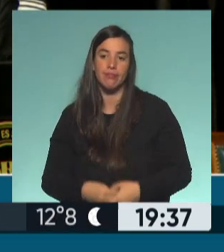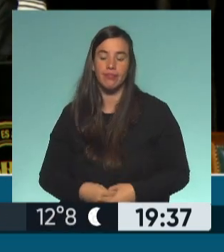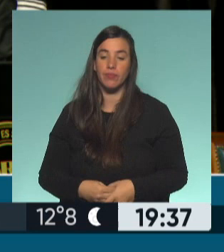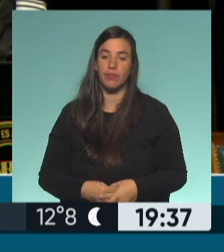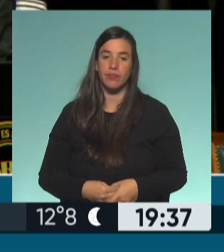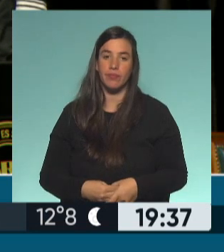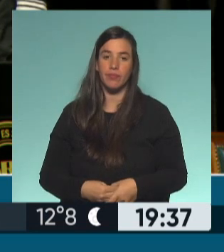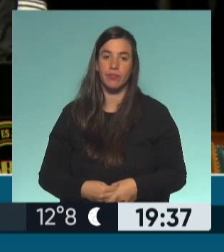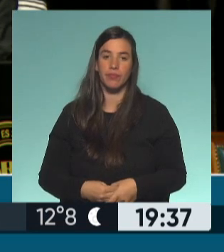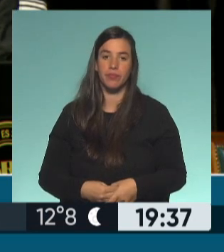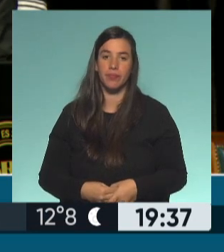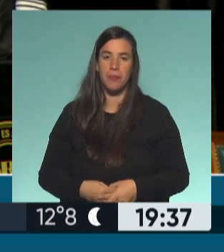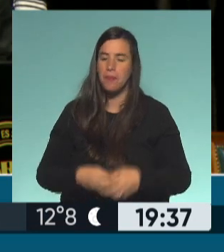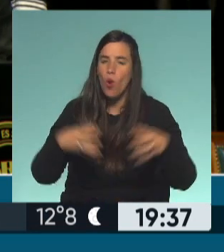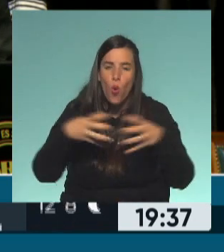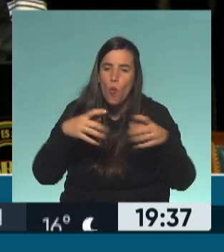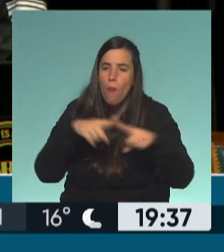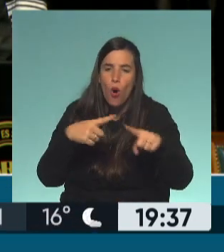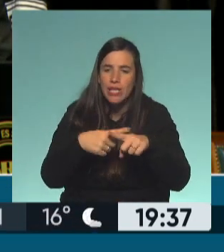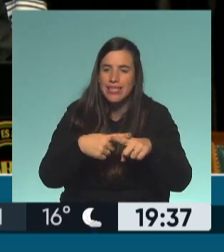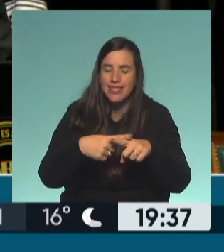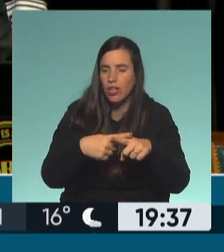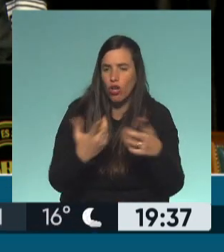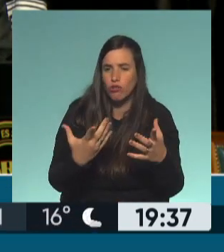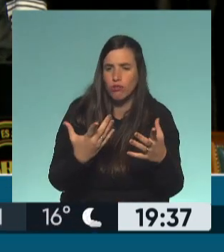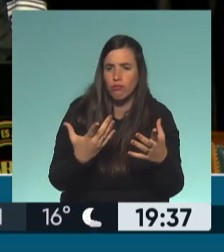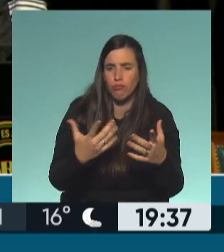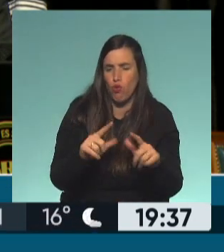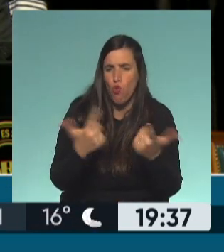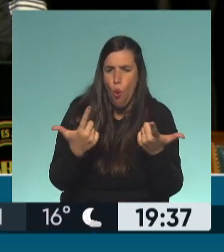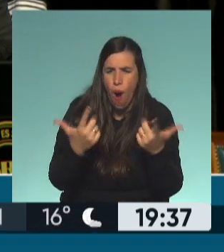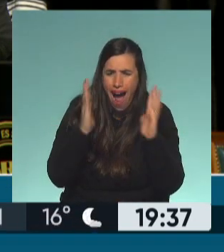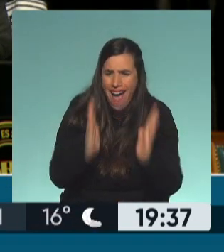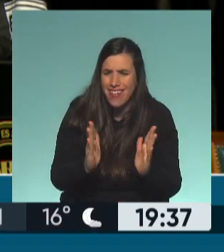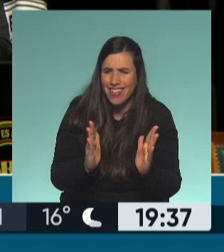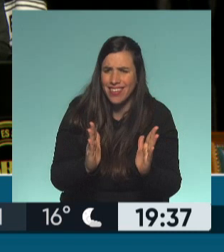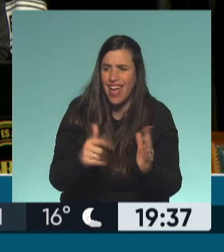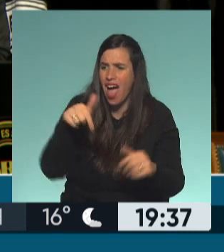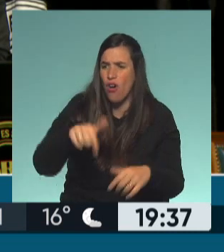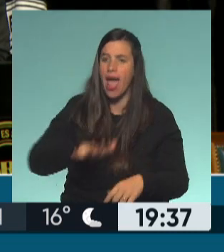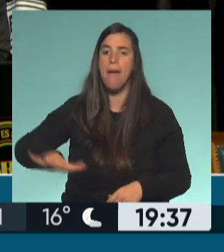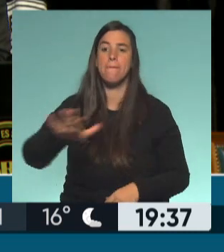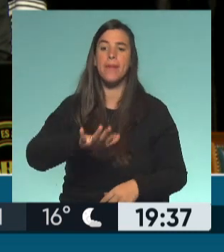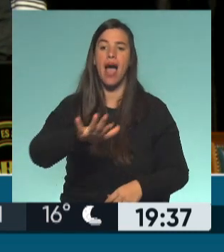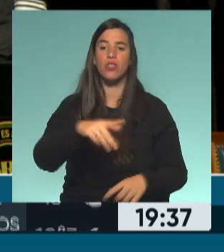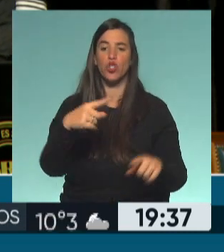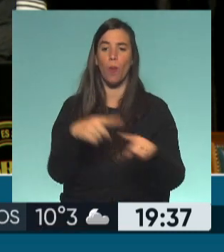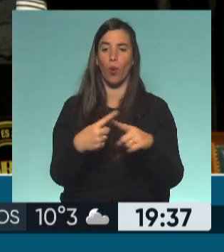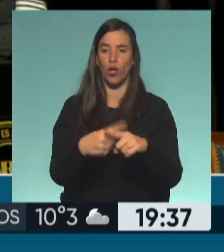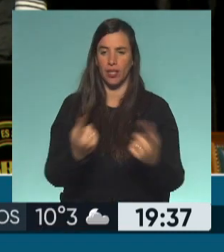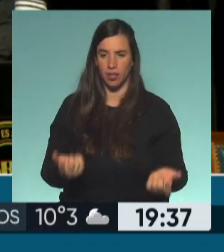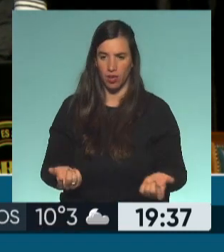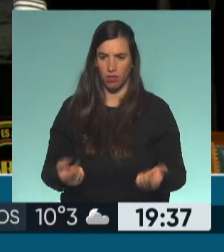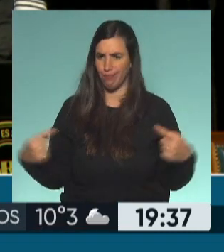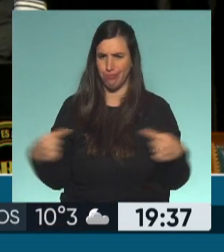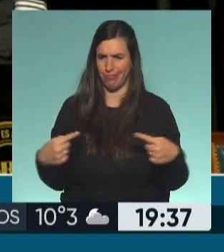partido tradicional. Ahora se habla de espacios políticos, pero también es la antipolítica eso. Bueno, pero Es la construcción